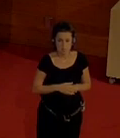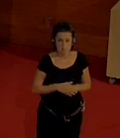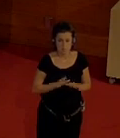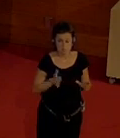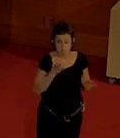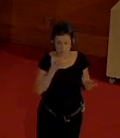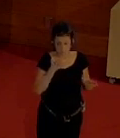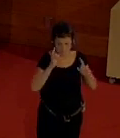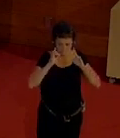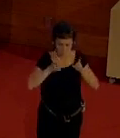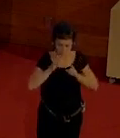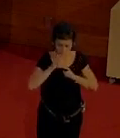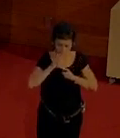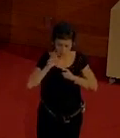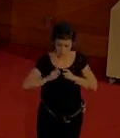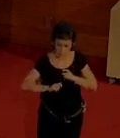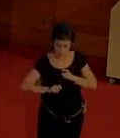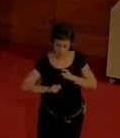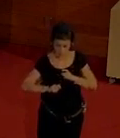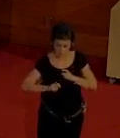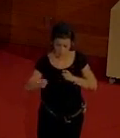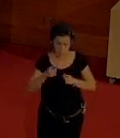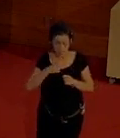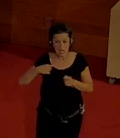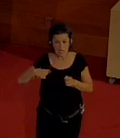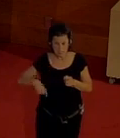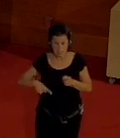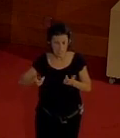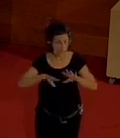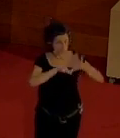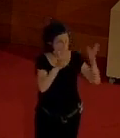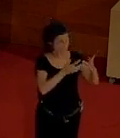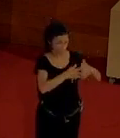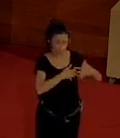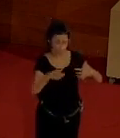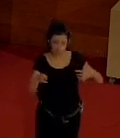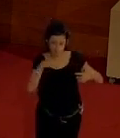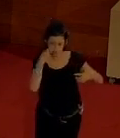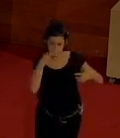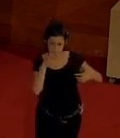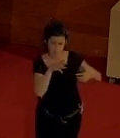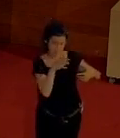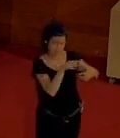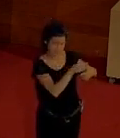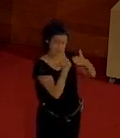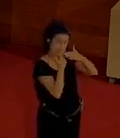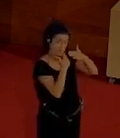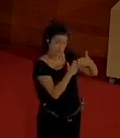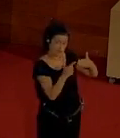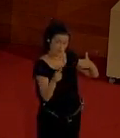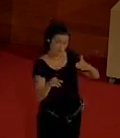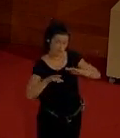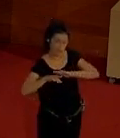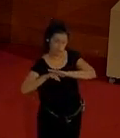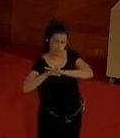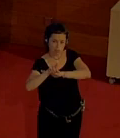Ucrania a China le interesa que el mundo funcione porque es lo que le permite hasta ahora lo que le ha permitido llegar hasta donde está por